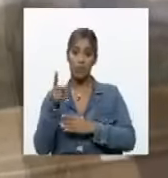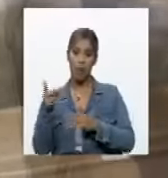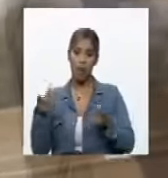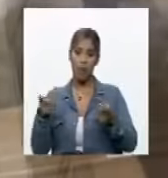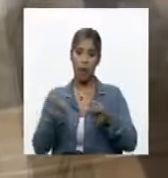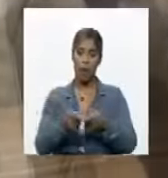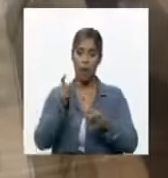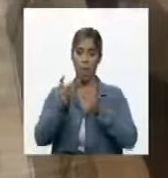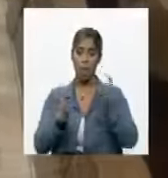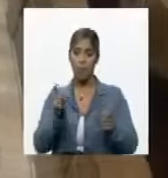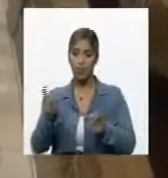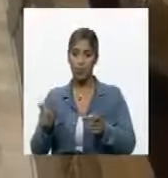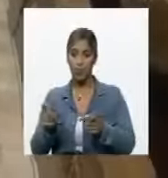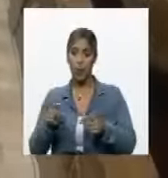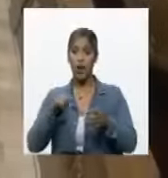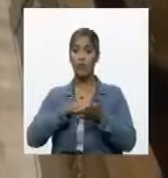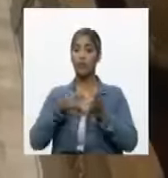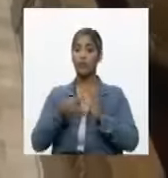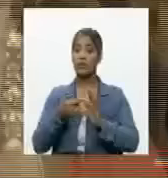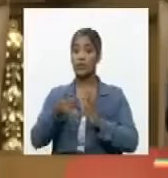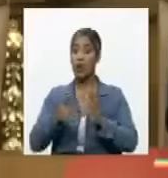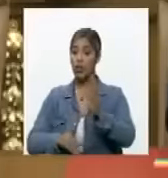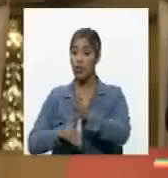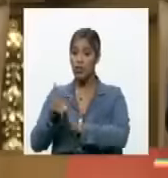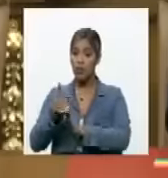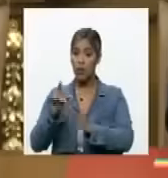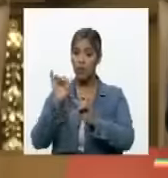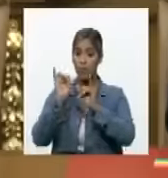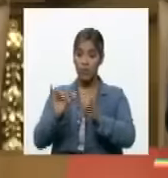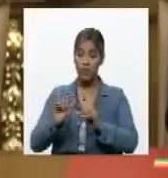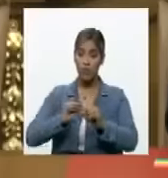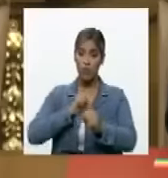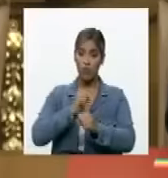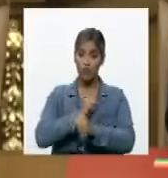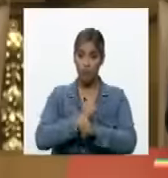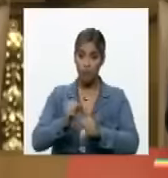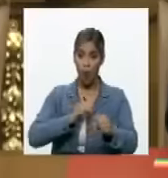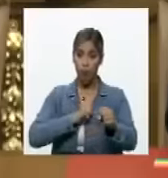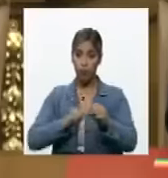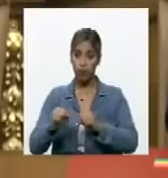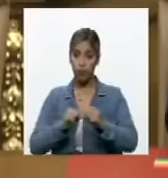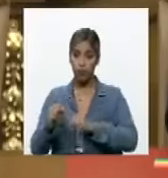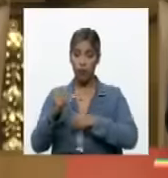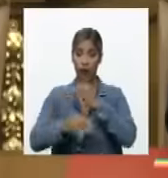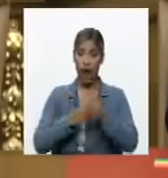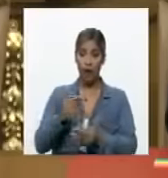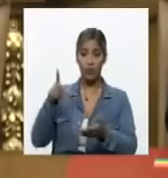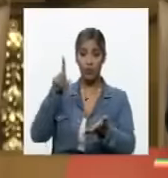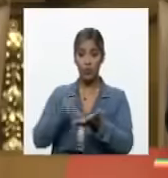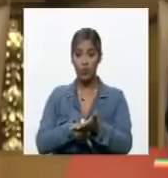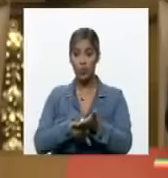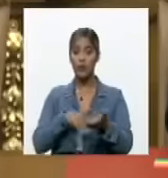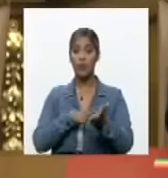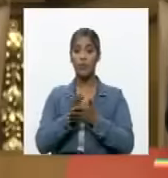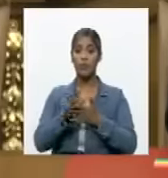y ciudadanos, las cuales desarrollan la gestión, cogestión, ejecución y coejecución del gobierno de